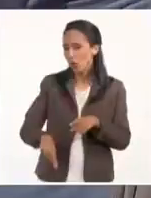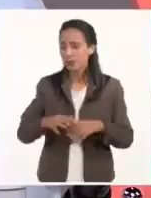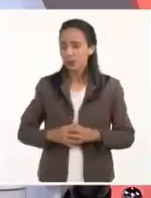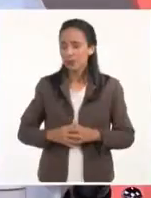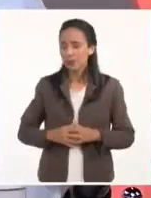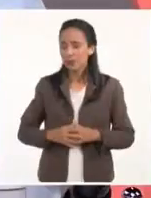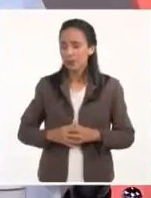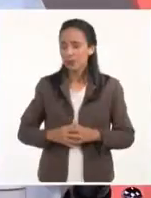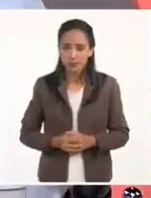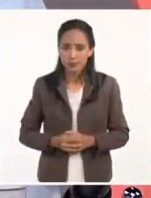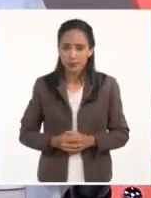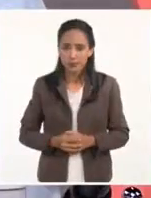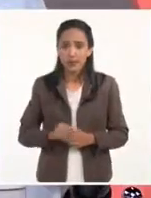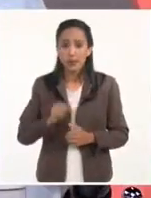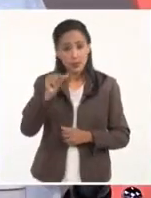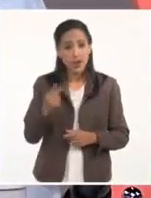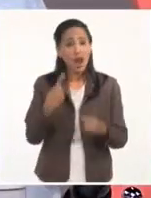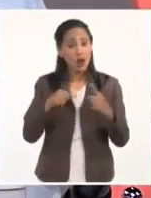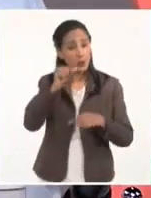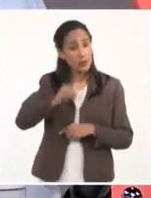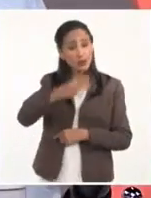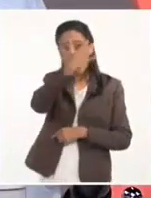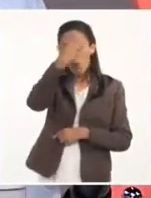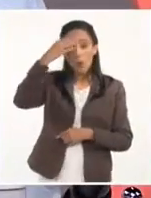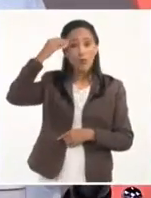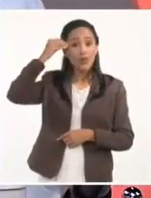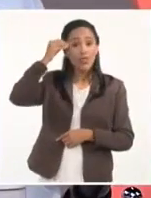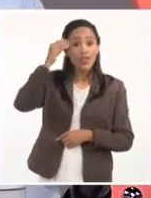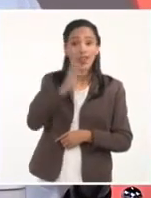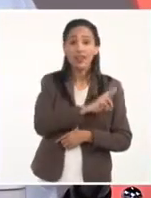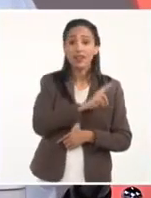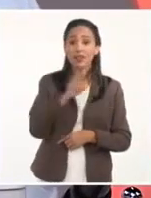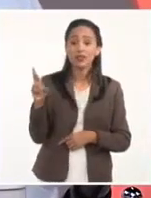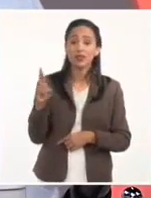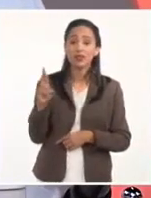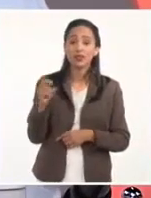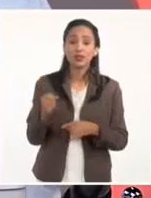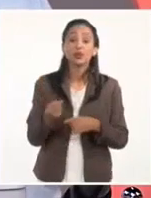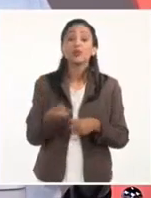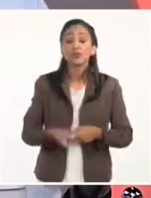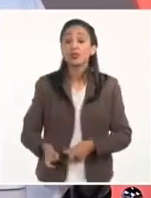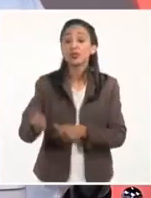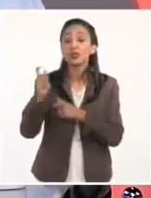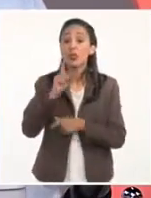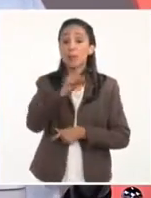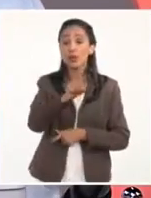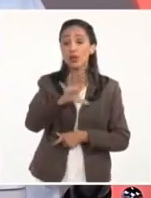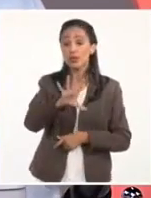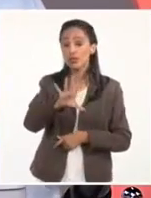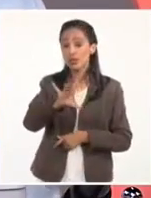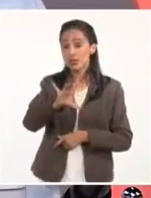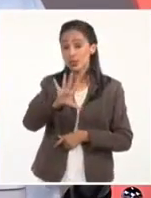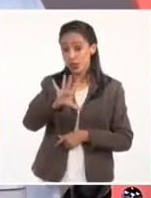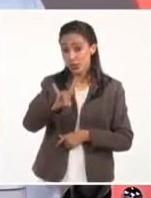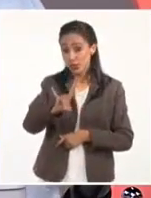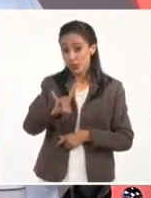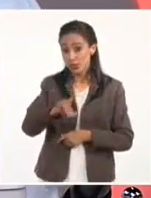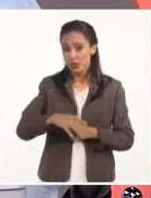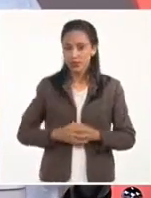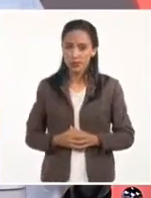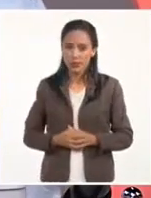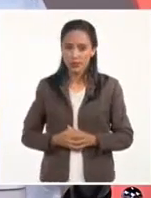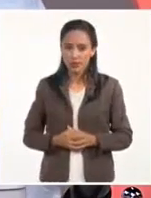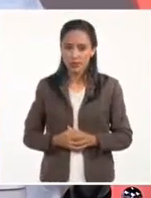lamentablemente algunas personas olvidan que la revolución triunfó en el 59 y en ese sentido ya teníamos arriba el